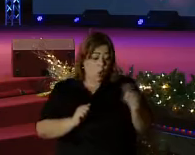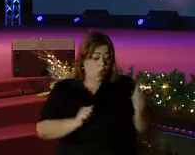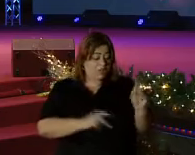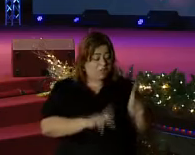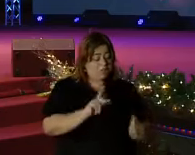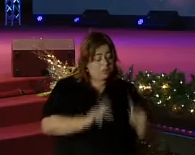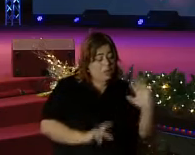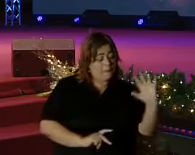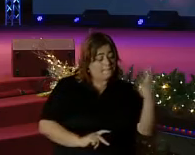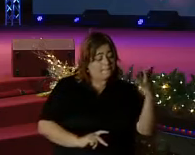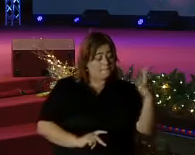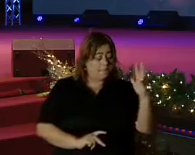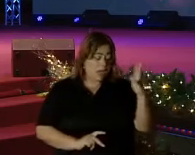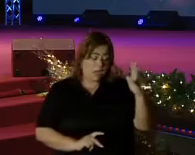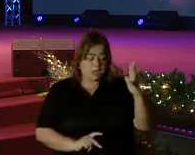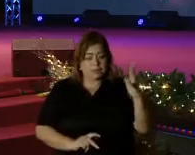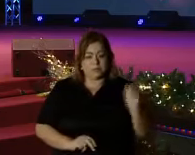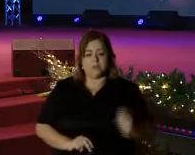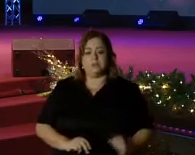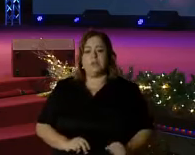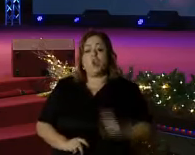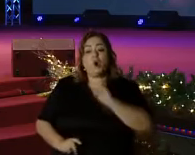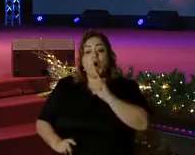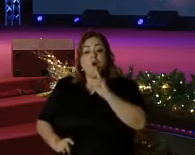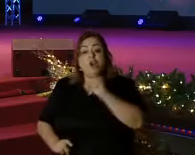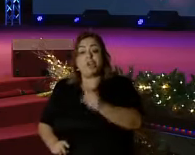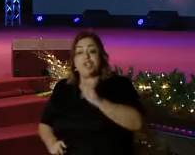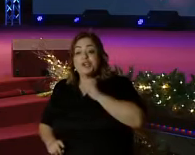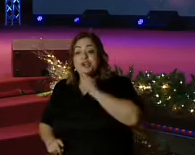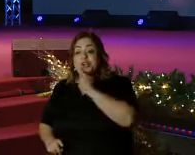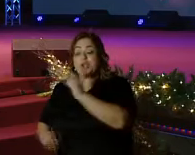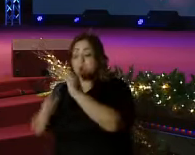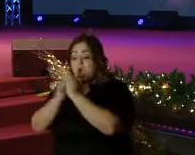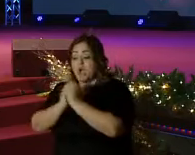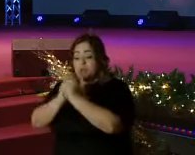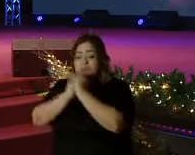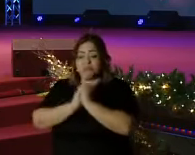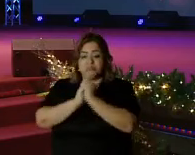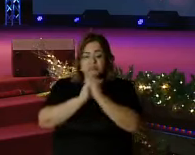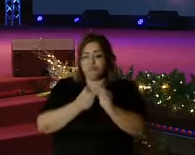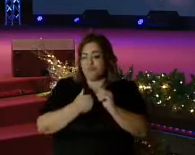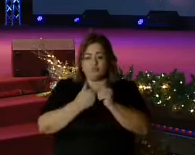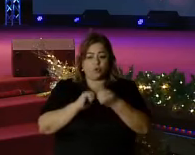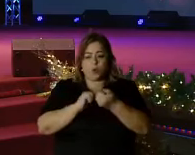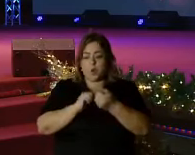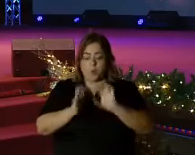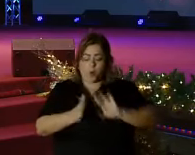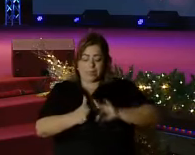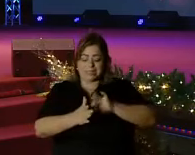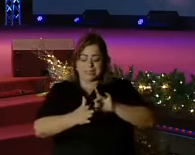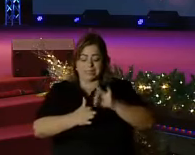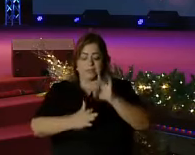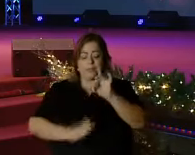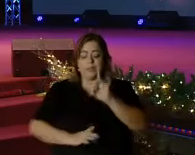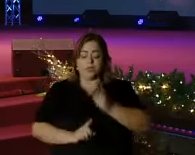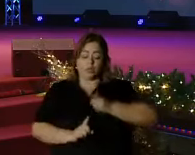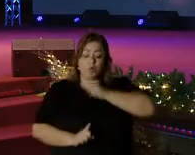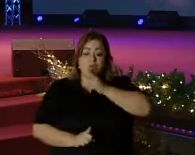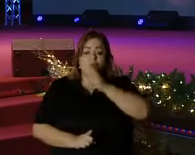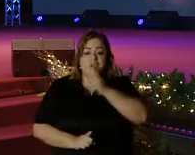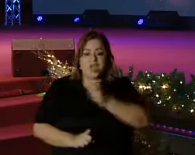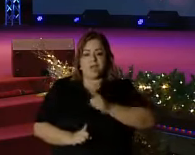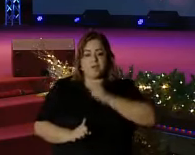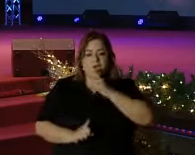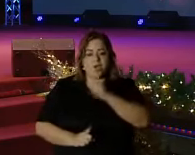parece, pero no son verdaderos. Los verdaderos adoradores adorarán al Padre en espíritu y en verdad. No